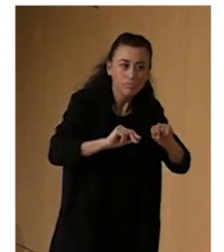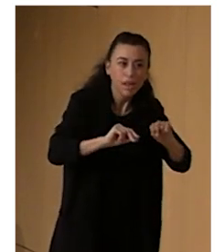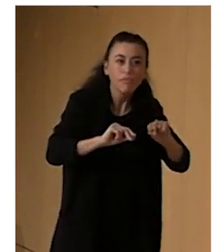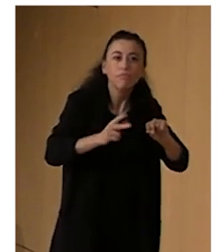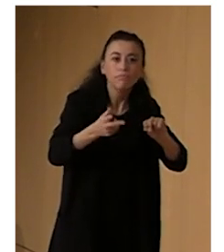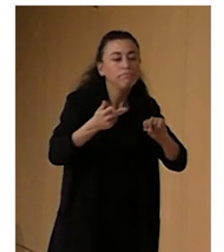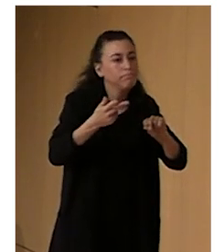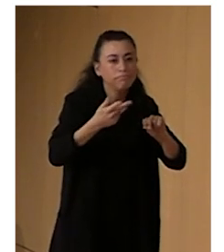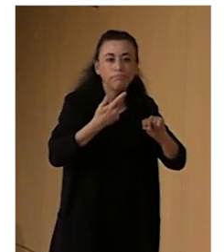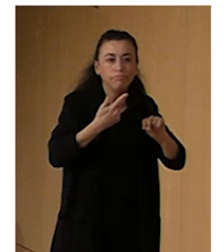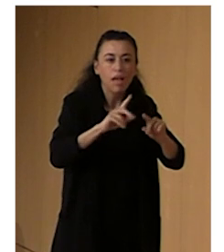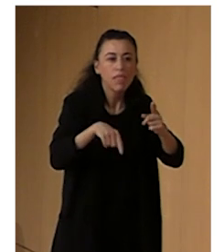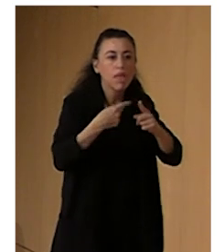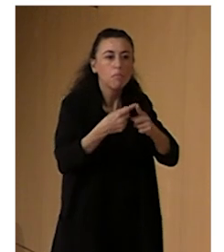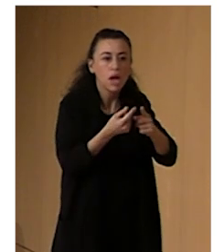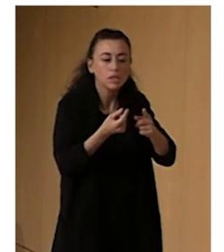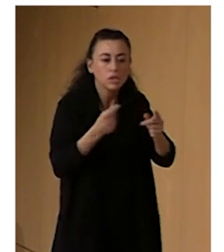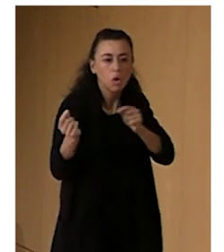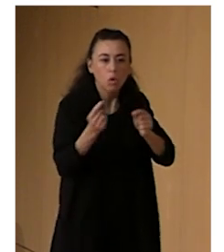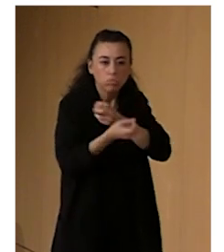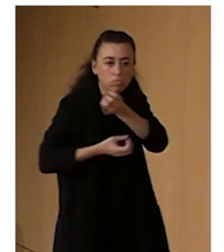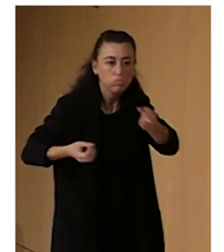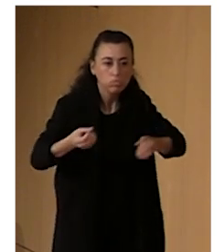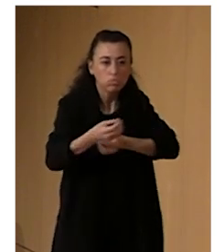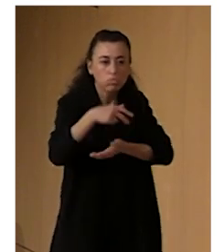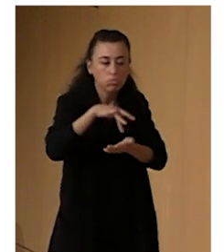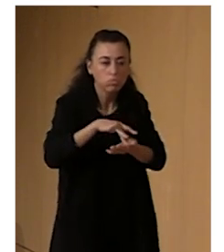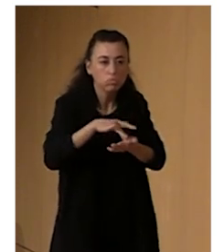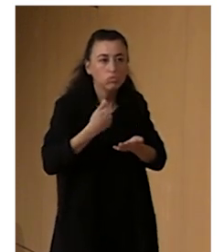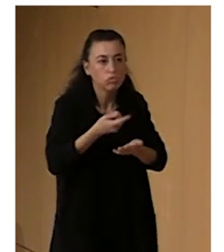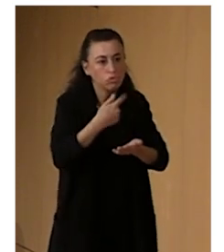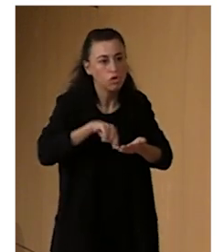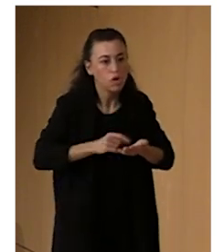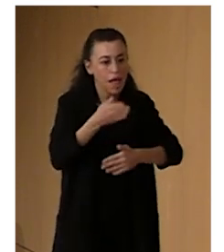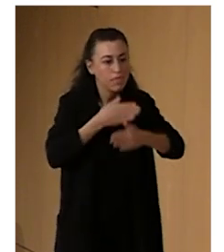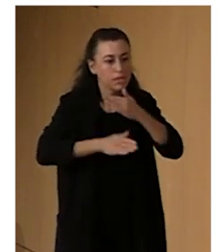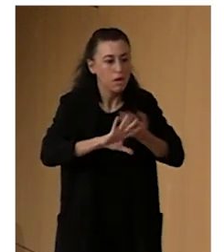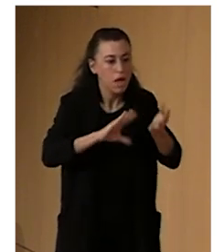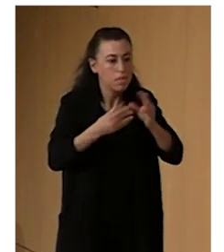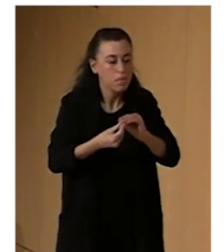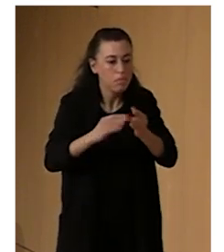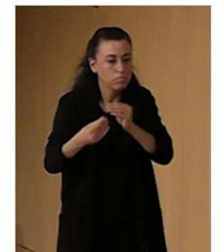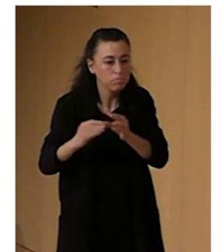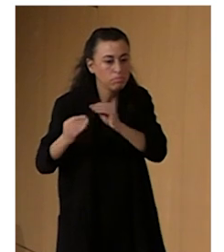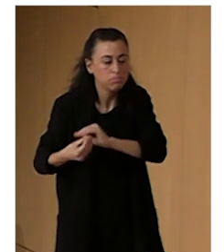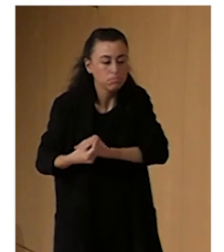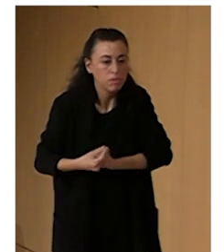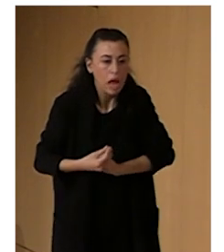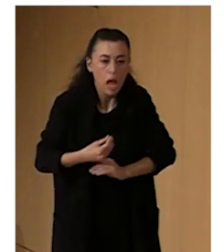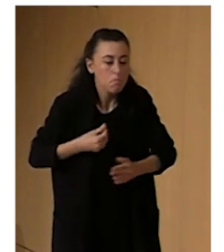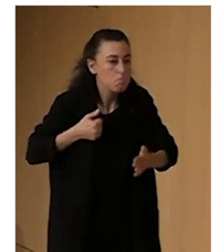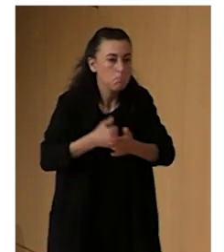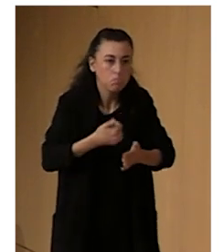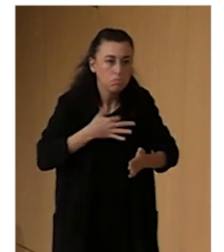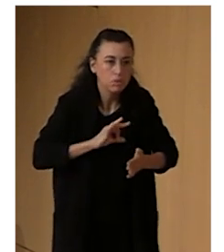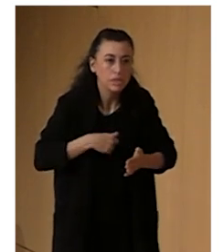claro Nosotros siempre aportamos la accesibilidad hasta el punto que podemos en cada función y es verdad que es mucho más fácil para